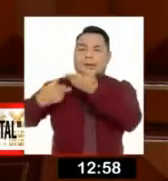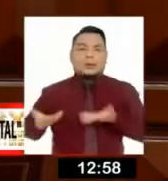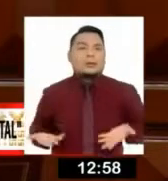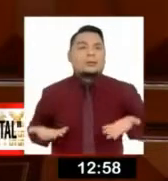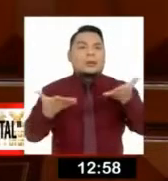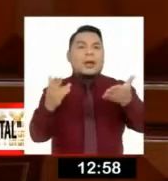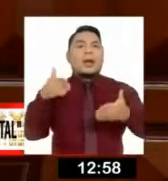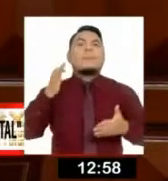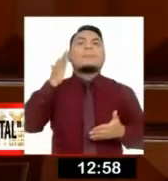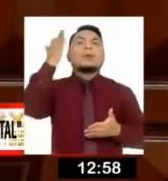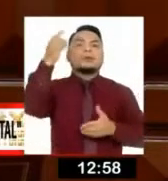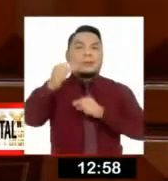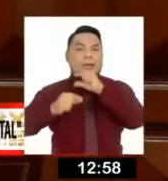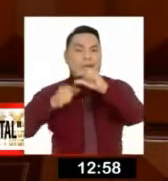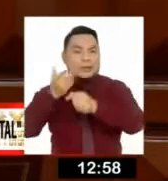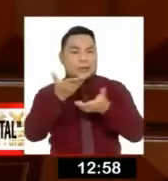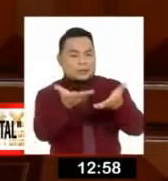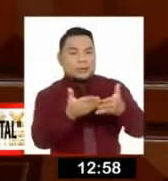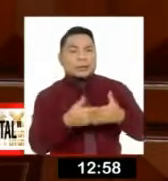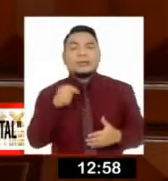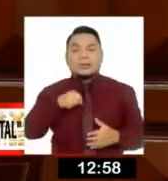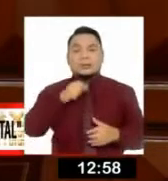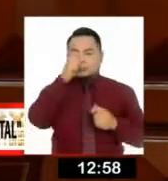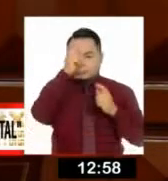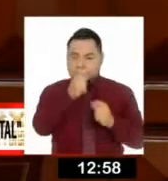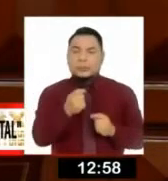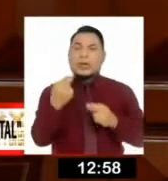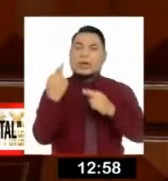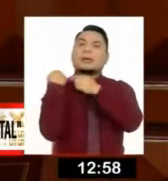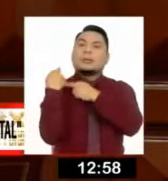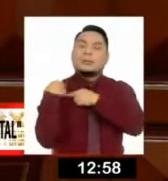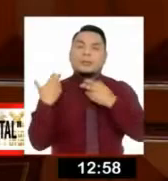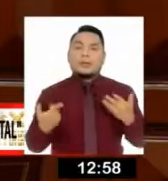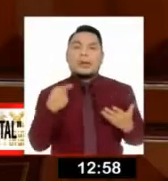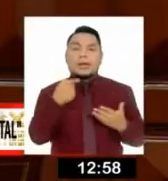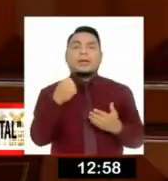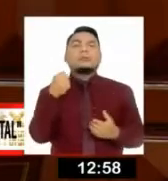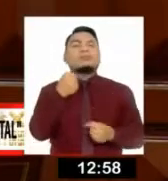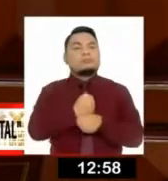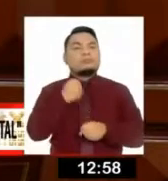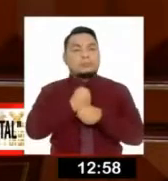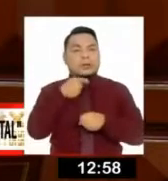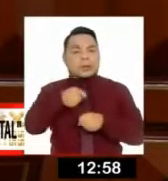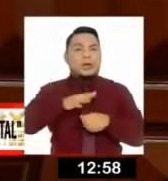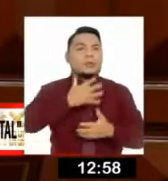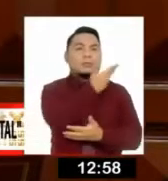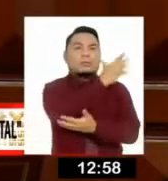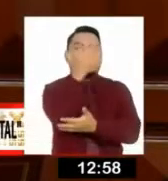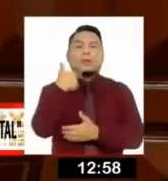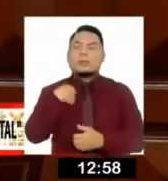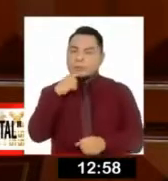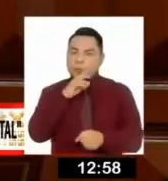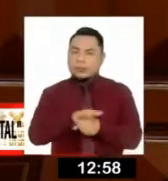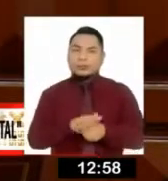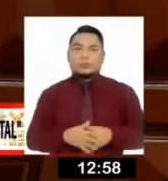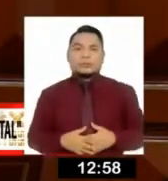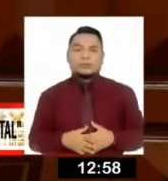las próximas generaciones y cumpliremos nuestras responsabilidades con esta parte del mundo. Es mi compromiso.